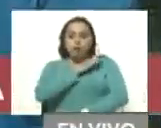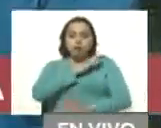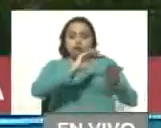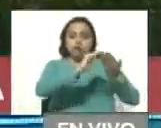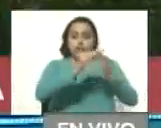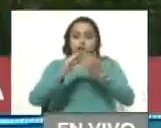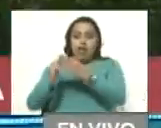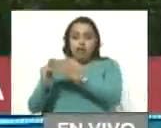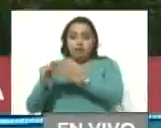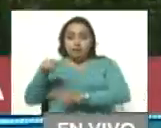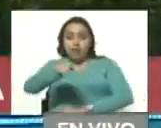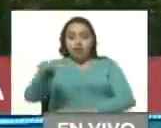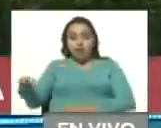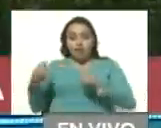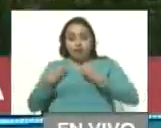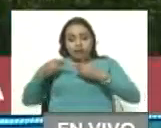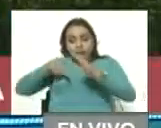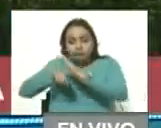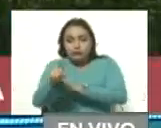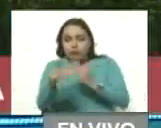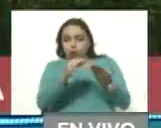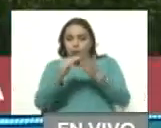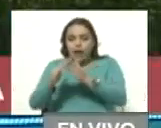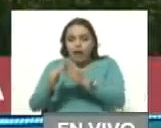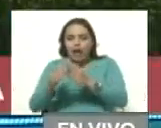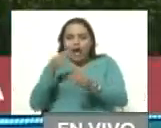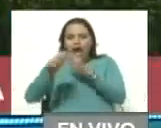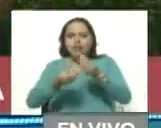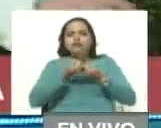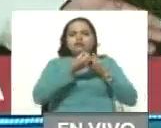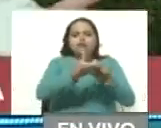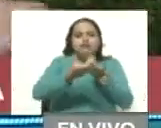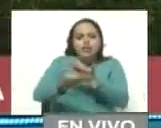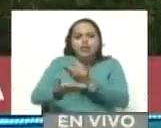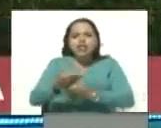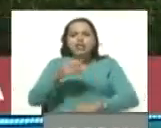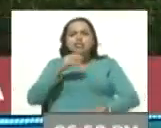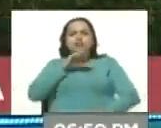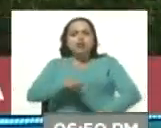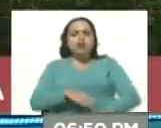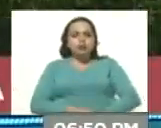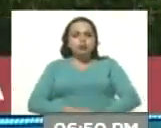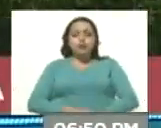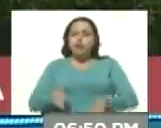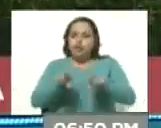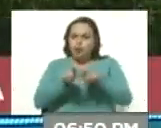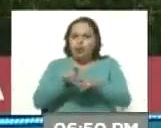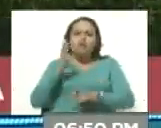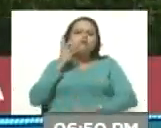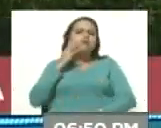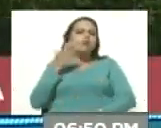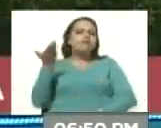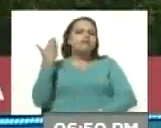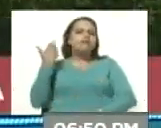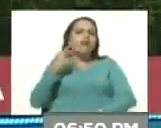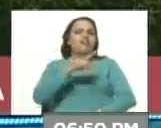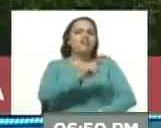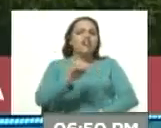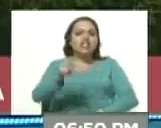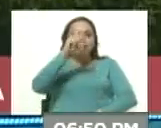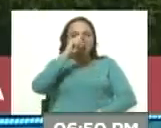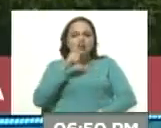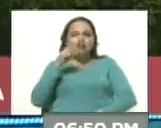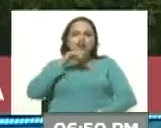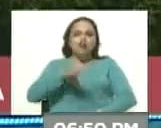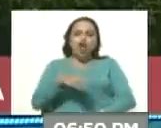cronistas comunales vienen a contar lo que incluso su historia reciente como esa que te comentaba de hace 20 años de la perspectiva de